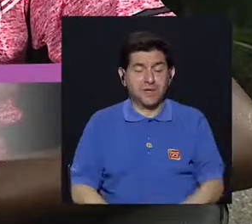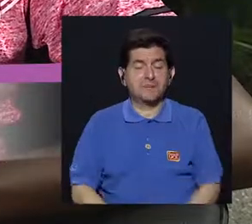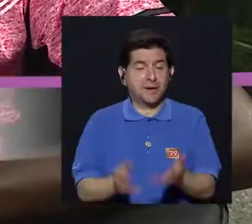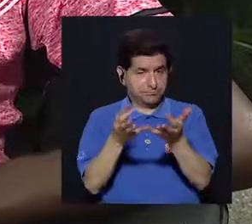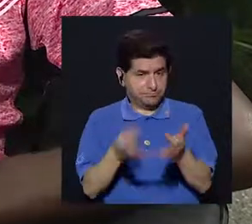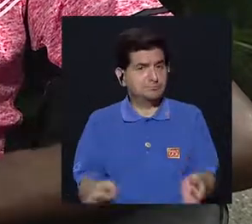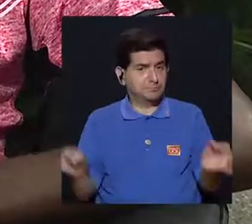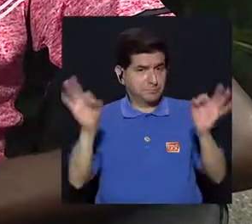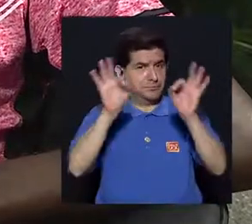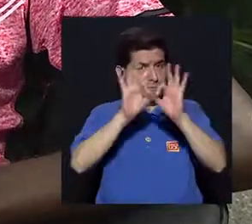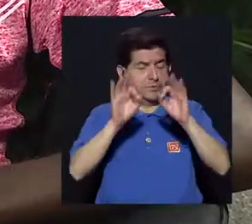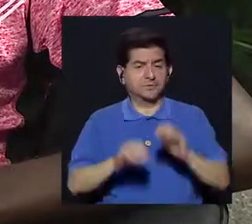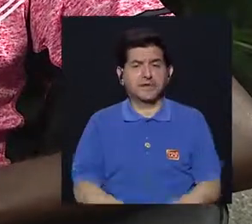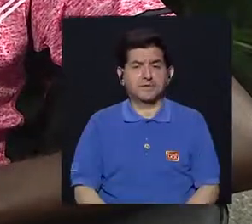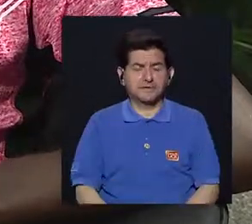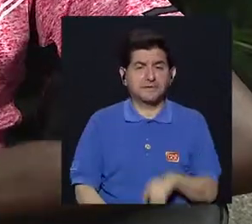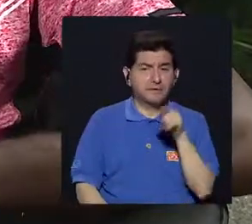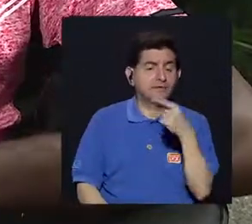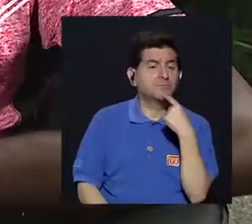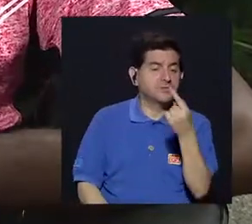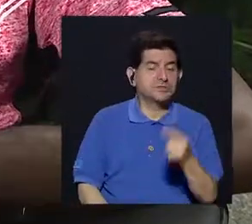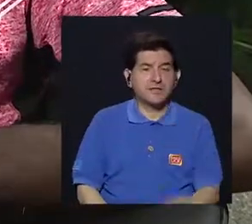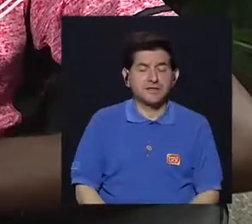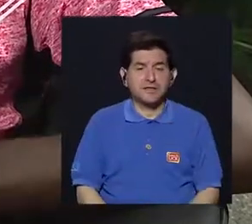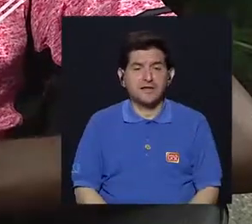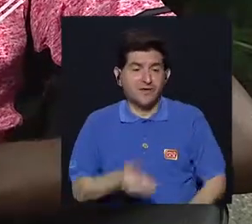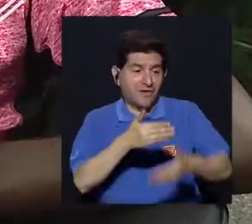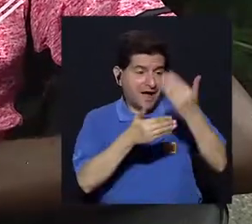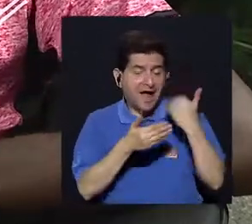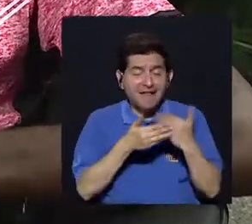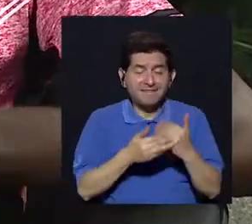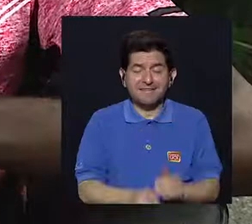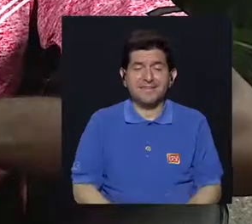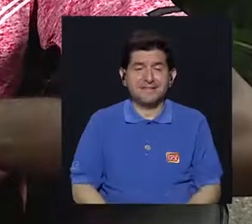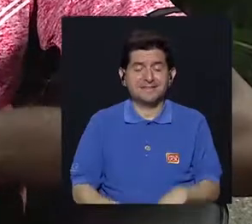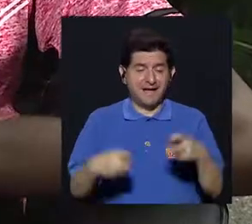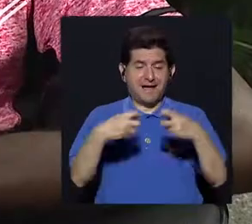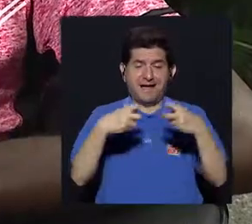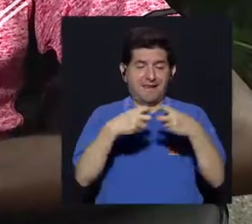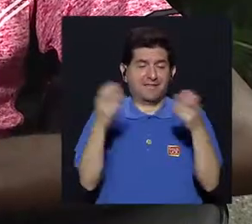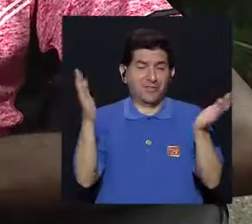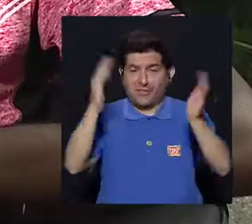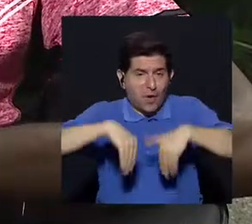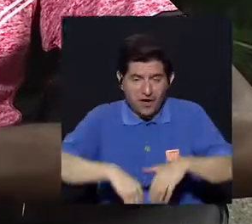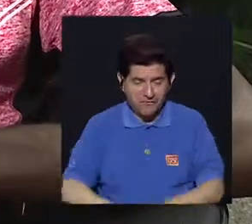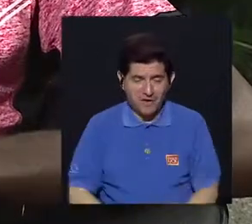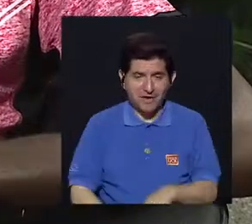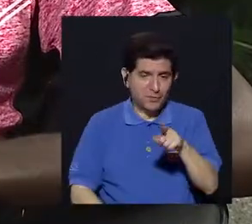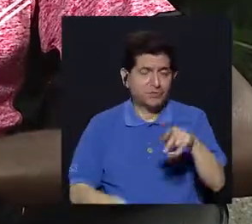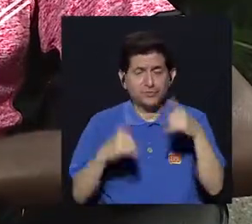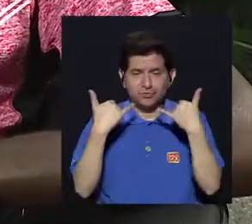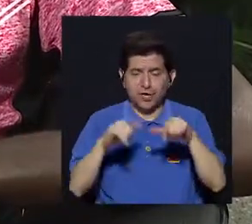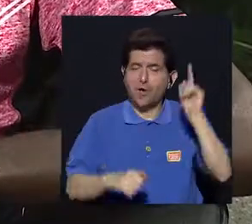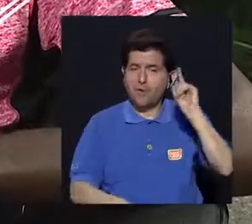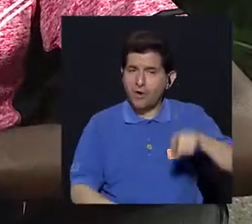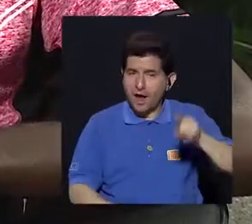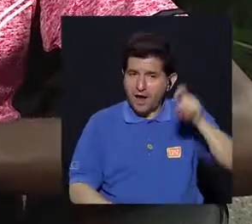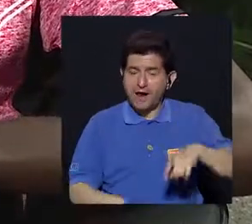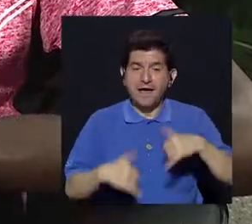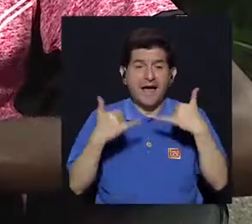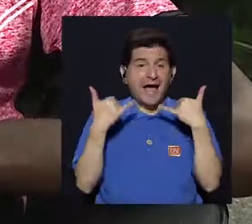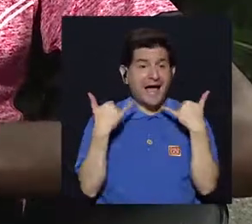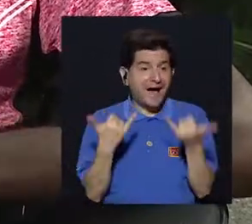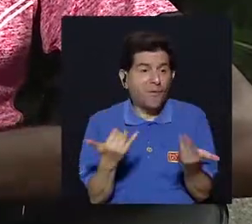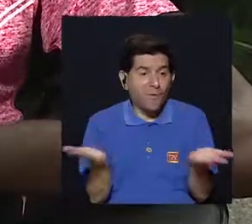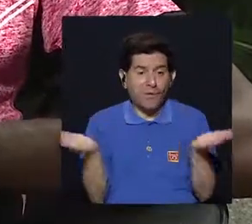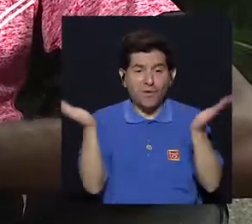pues un tiempo muy precioso. Pues como usted decía, Saúl, no había esa la electrónica. Entonces,